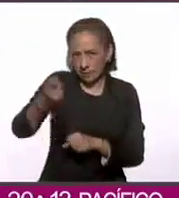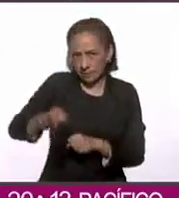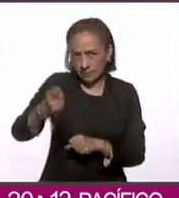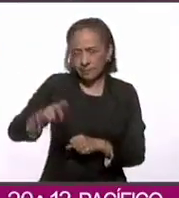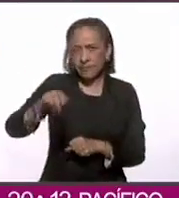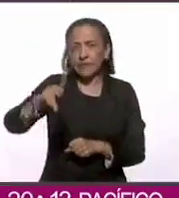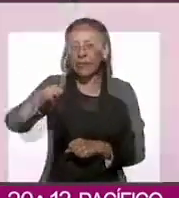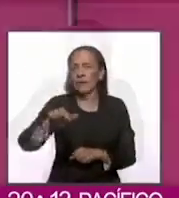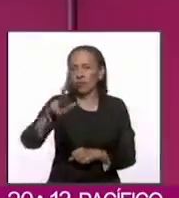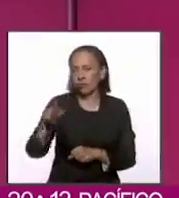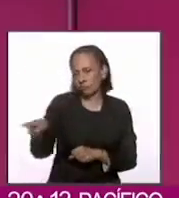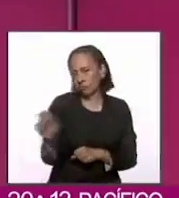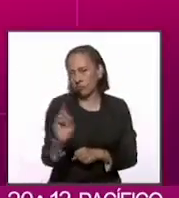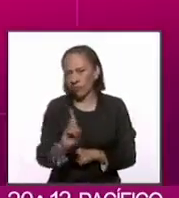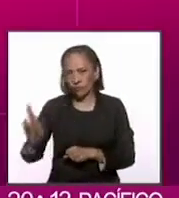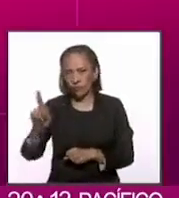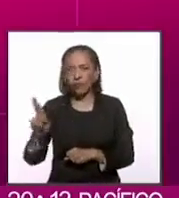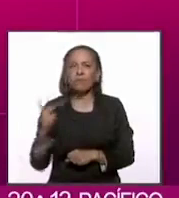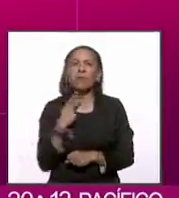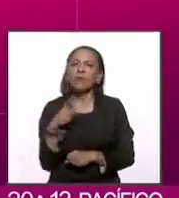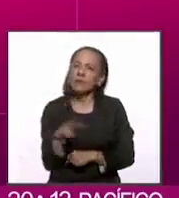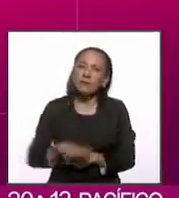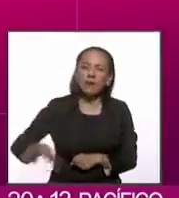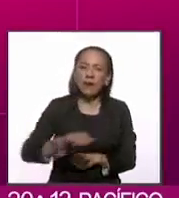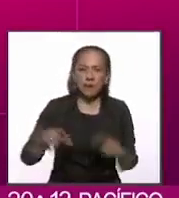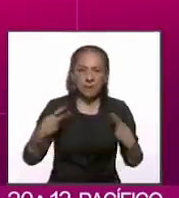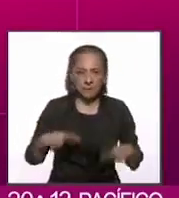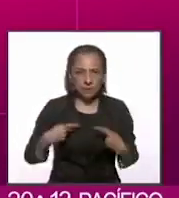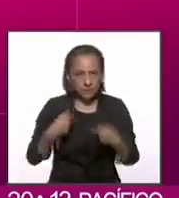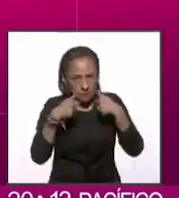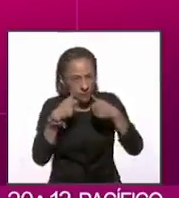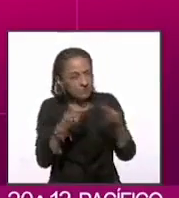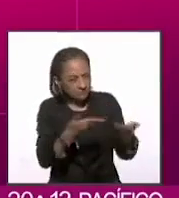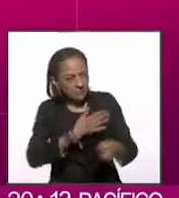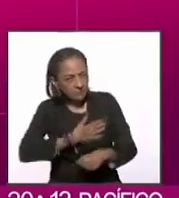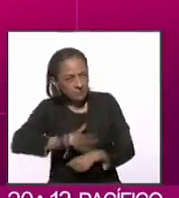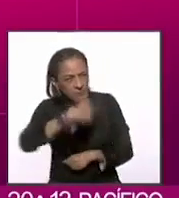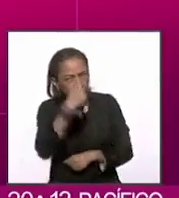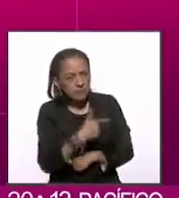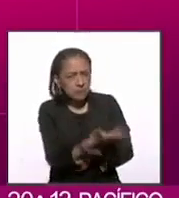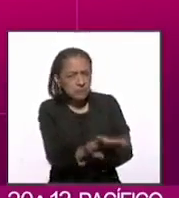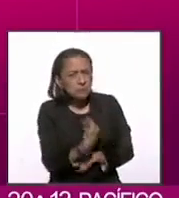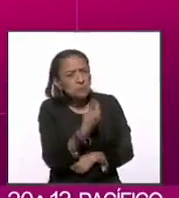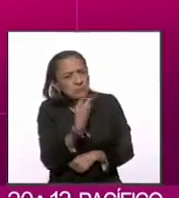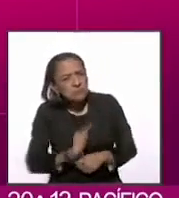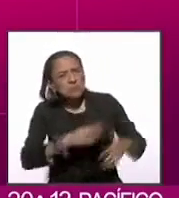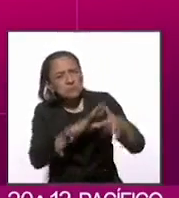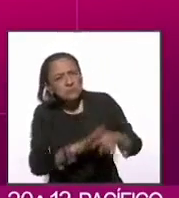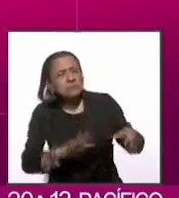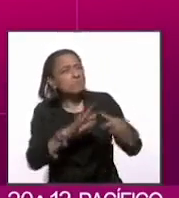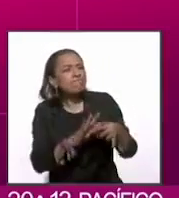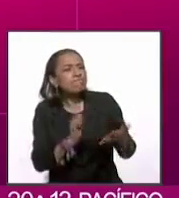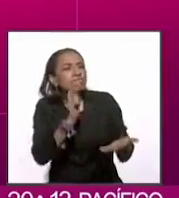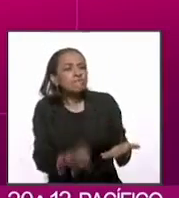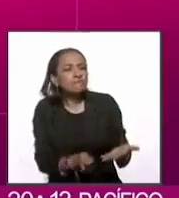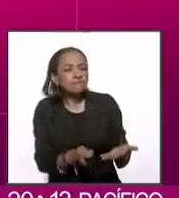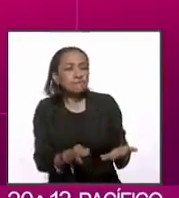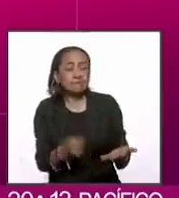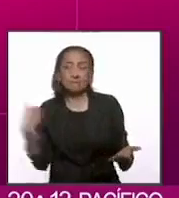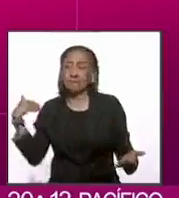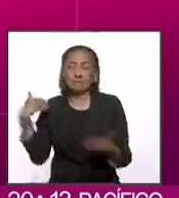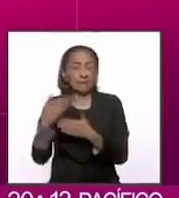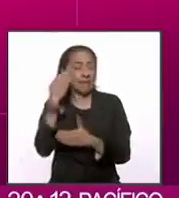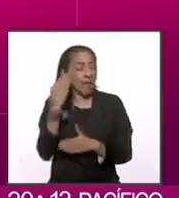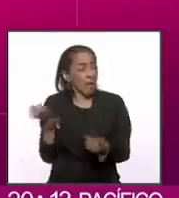Aramburu, doctor en políticas públicas. Doctor, muy buenas noches. ¿Nos puede contar cuál es la importancia de que por primera vez en